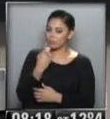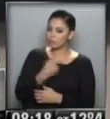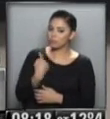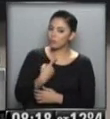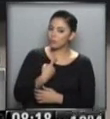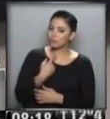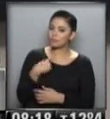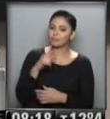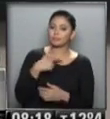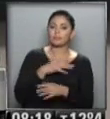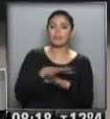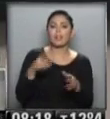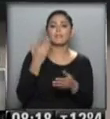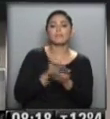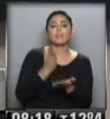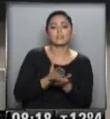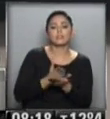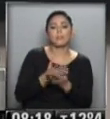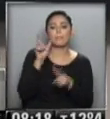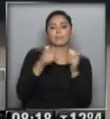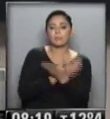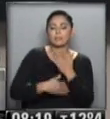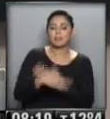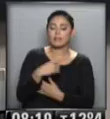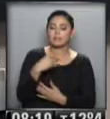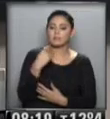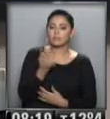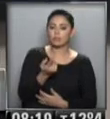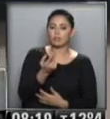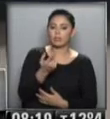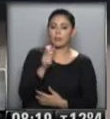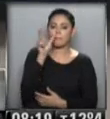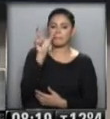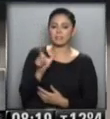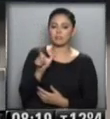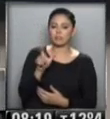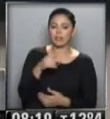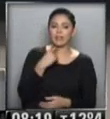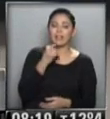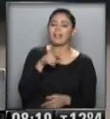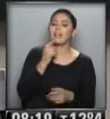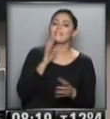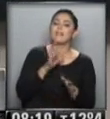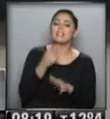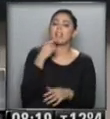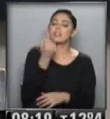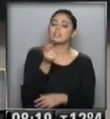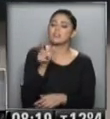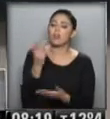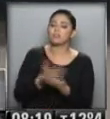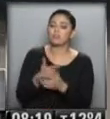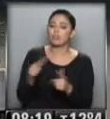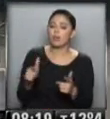la red por los derechos de las personas con discapacidad sostenemos que la nación de improductividad que se le atribuye a las personas con